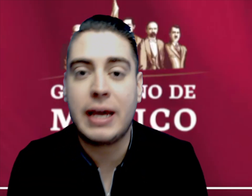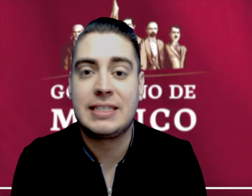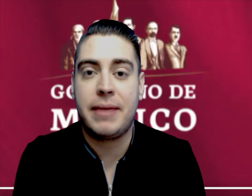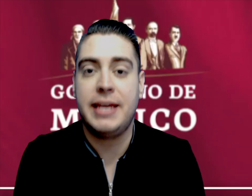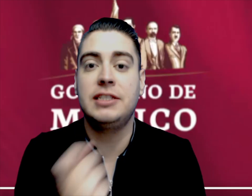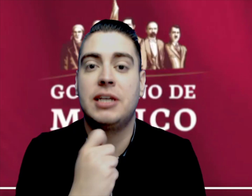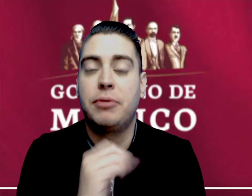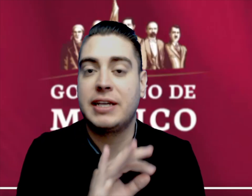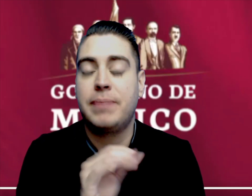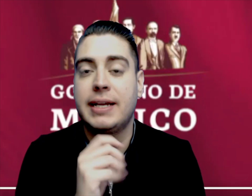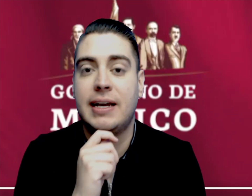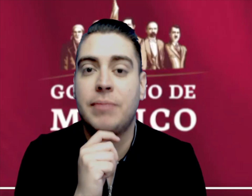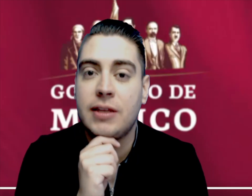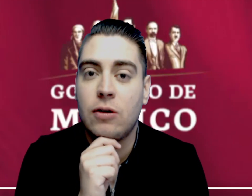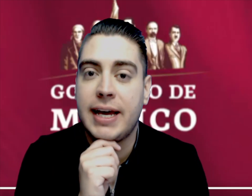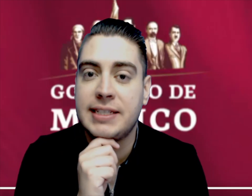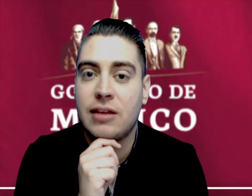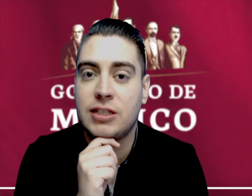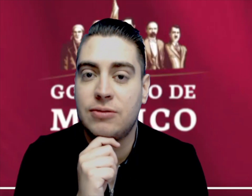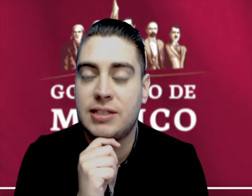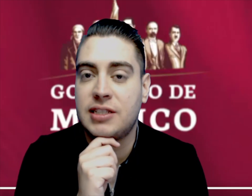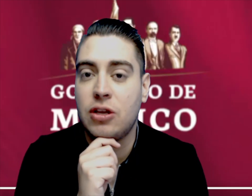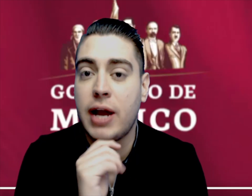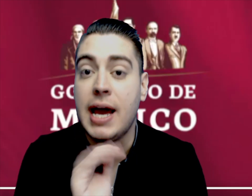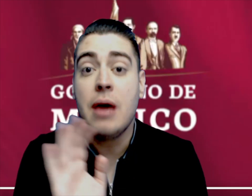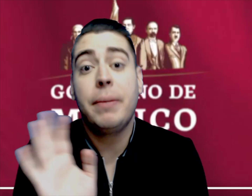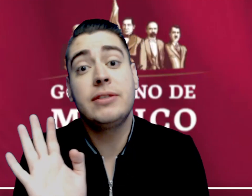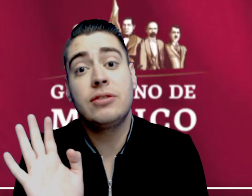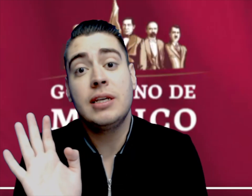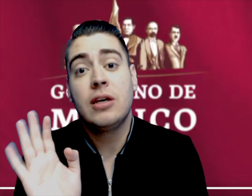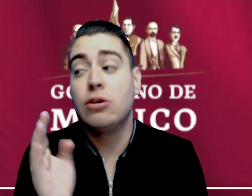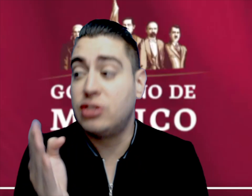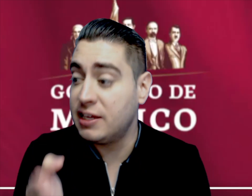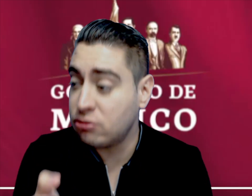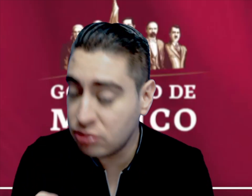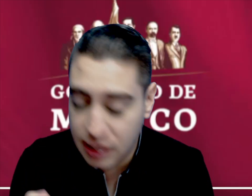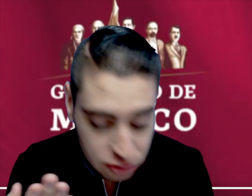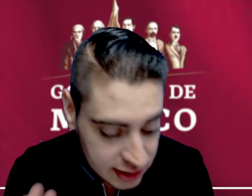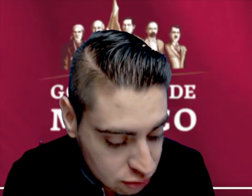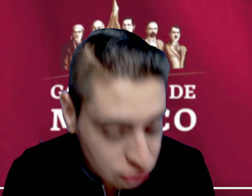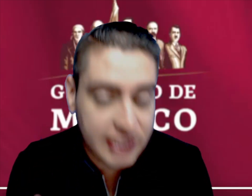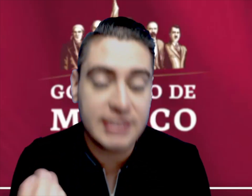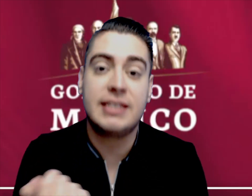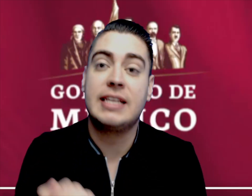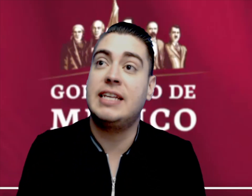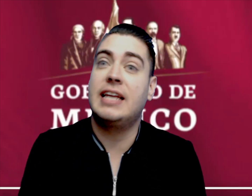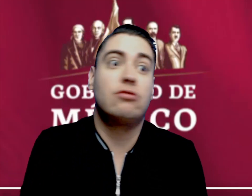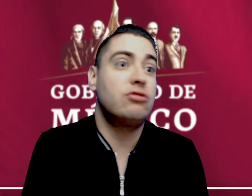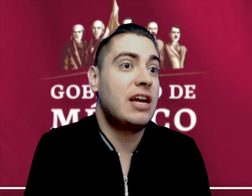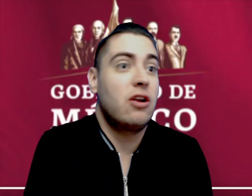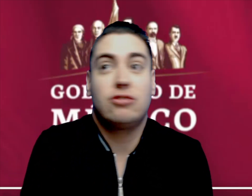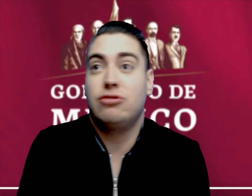hacer lo que se me hinchan porque es prácticamente lo que ha estado haciendo esta señora pero eso sí ustedes juzguen ustedes juzguen